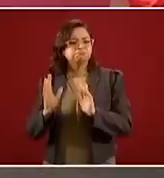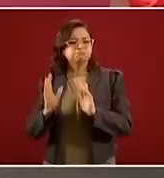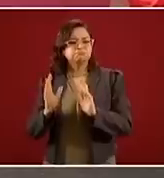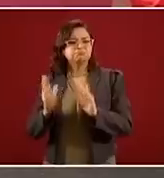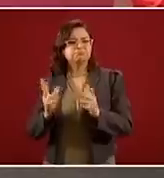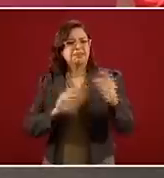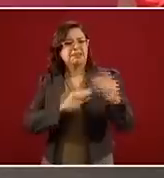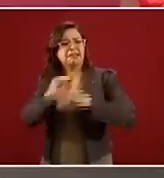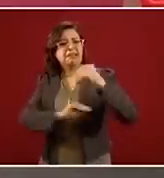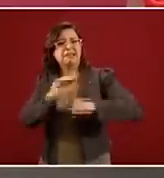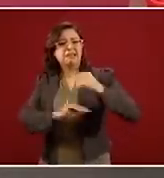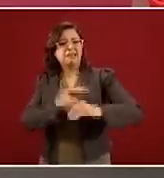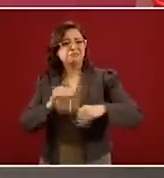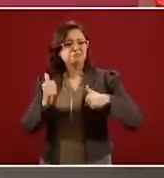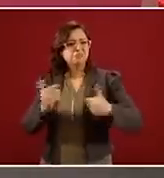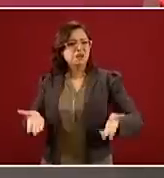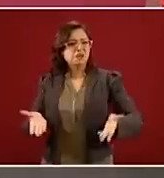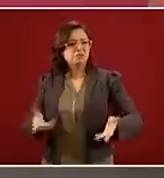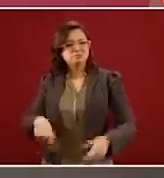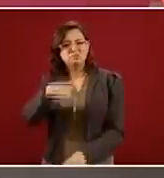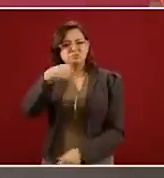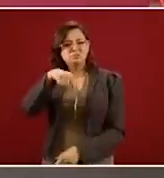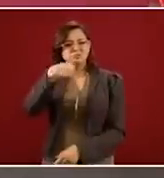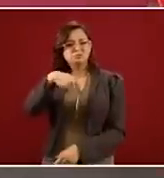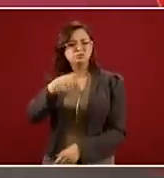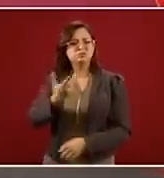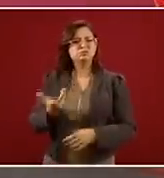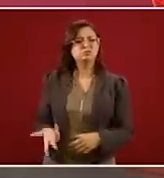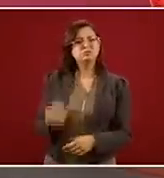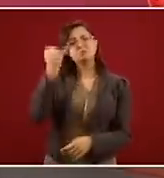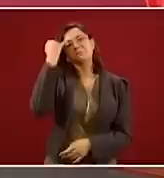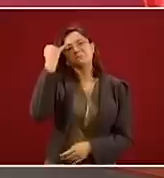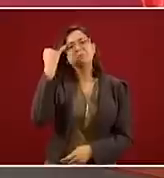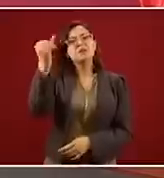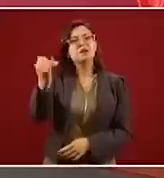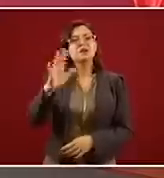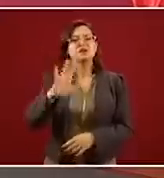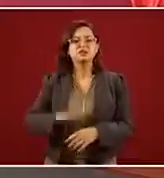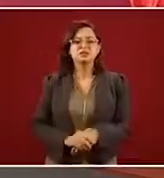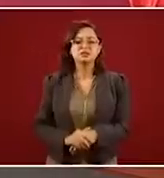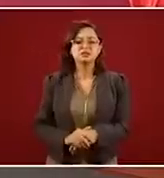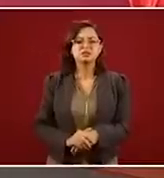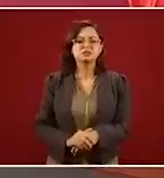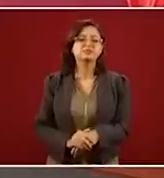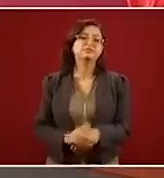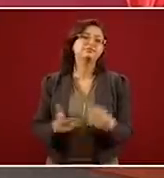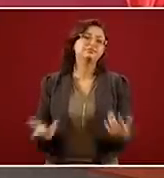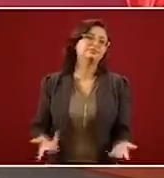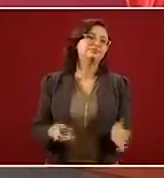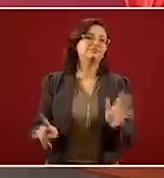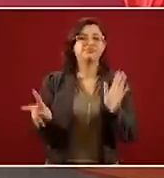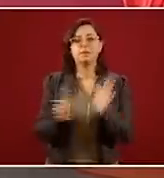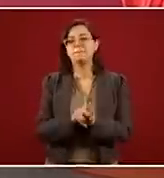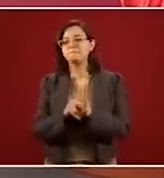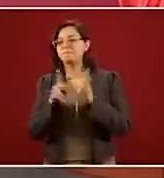rinde un pleito para nada. Imagínense los periódicos especializados